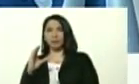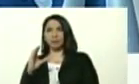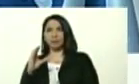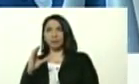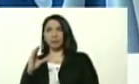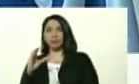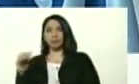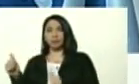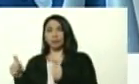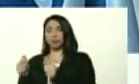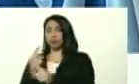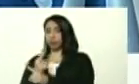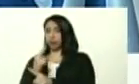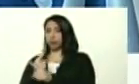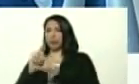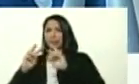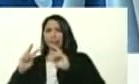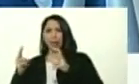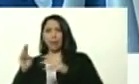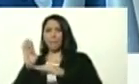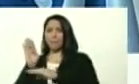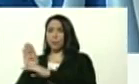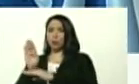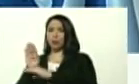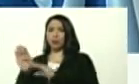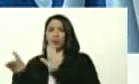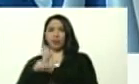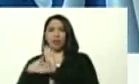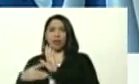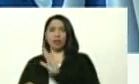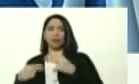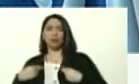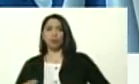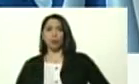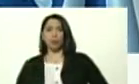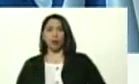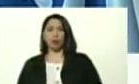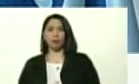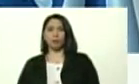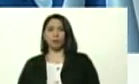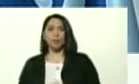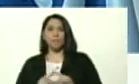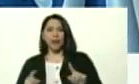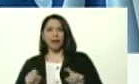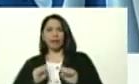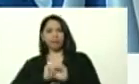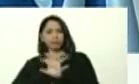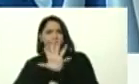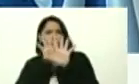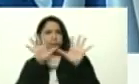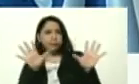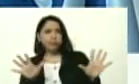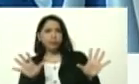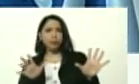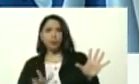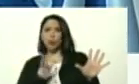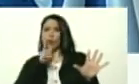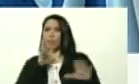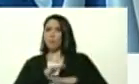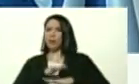con competencia en materia de protección de derechos humanos, en aras de esclarecer estos terribles